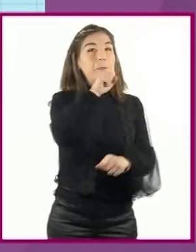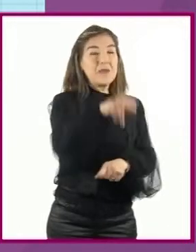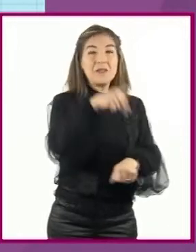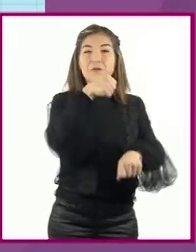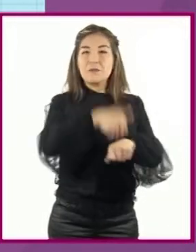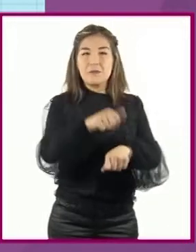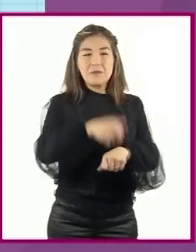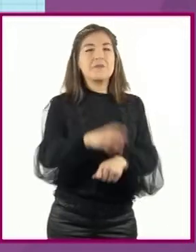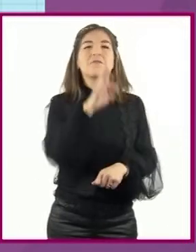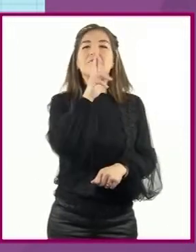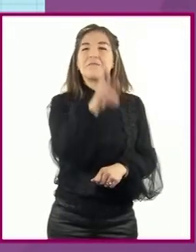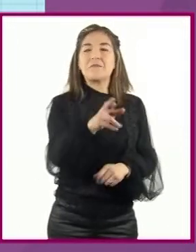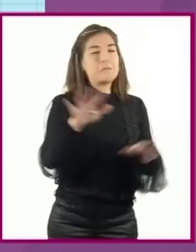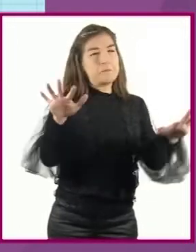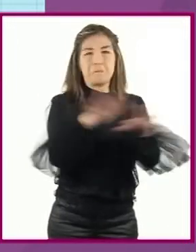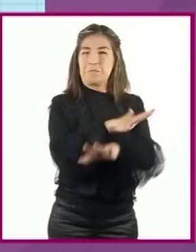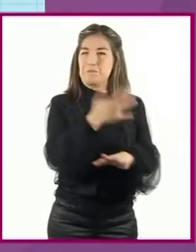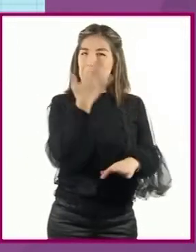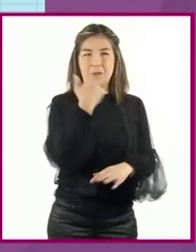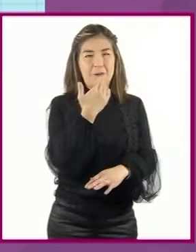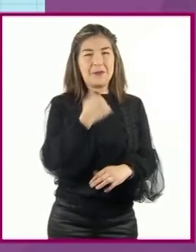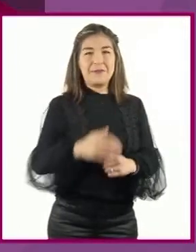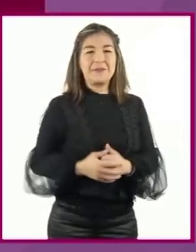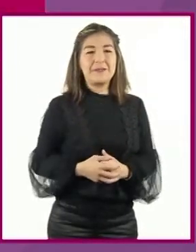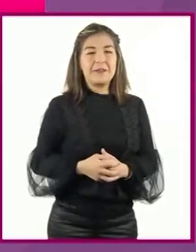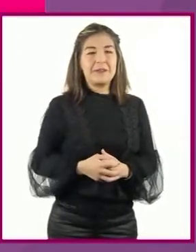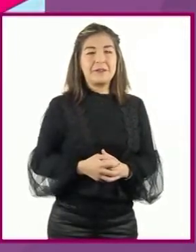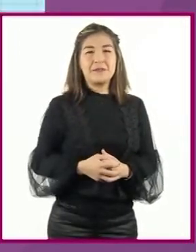el resultado no cambia.